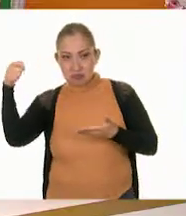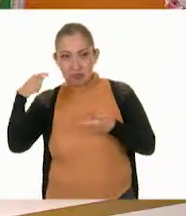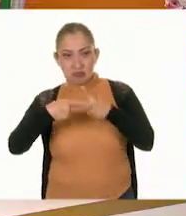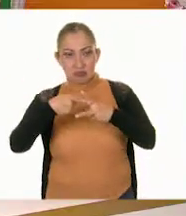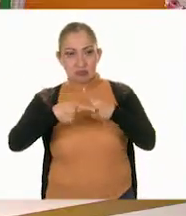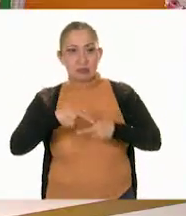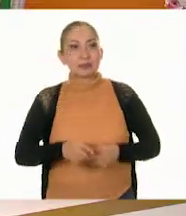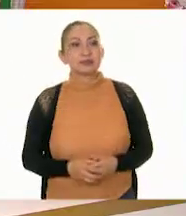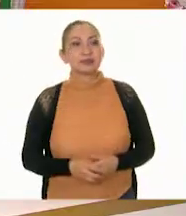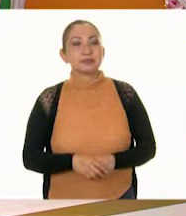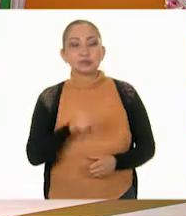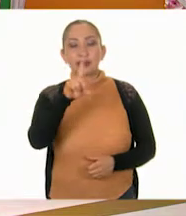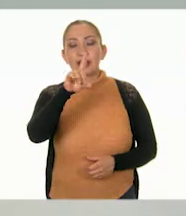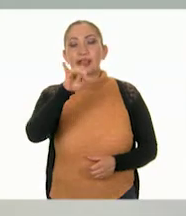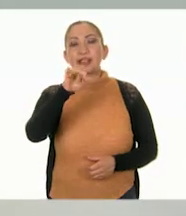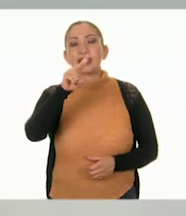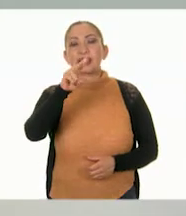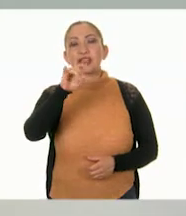división.